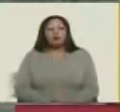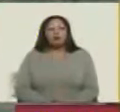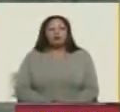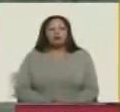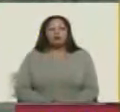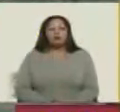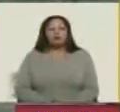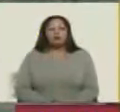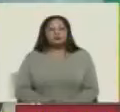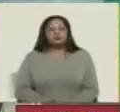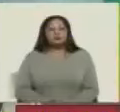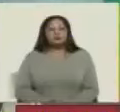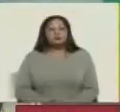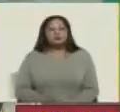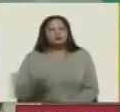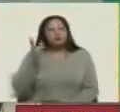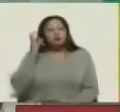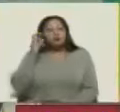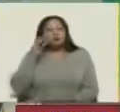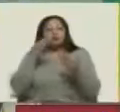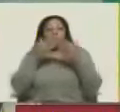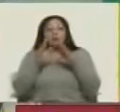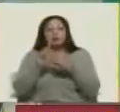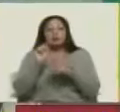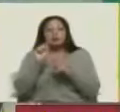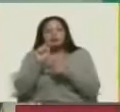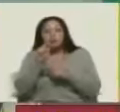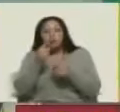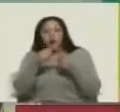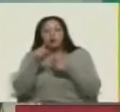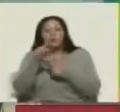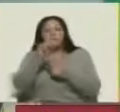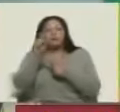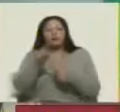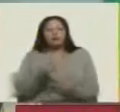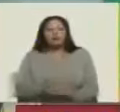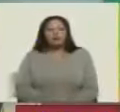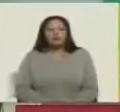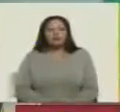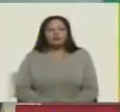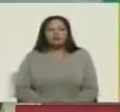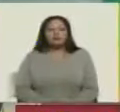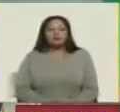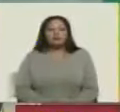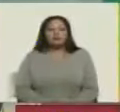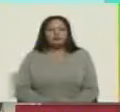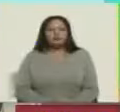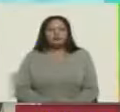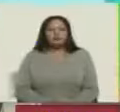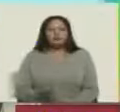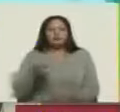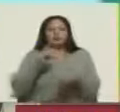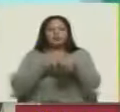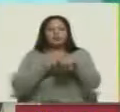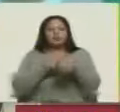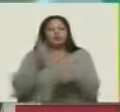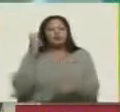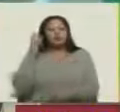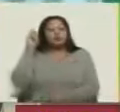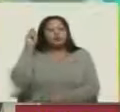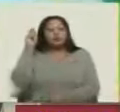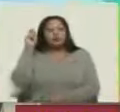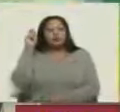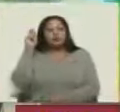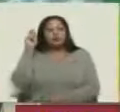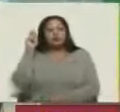Así es, capitán. Si nos permite una ñapita de preguntas. Una ñapita. Si hay chance. ¿Nos escuchan allá en